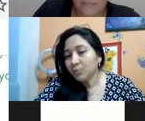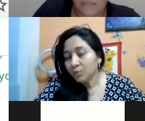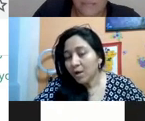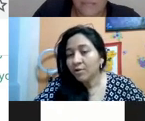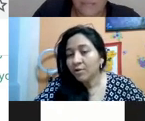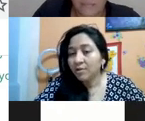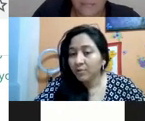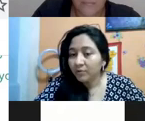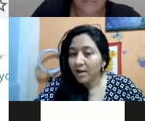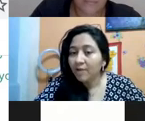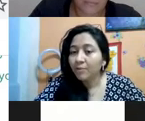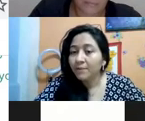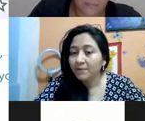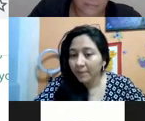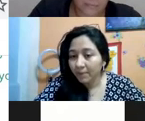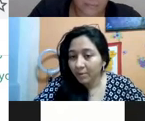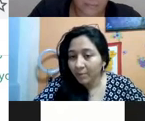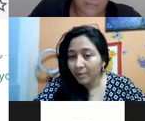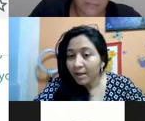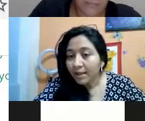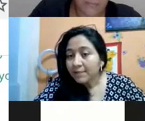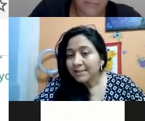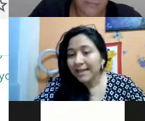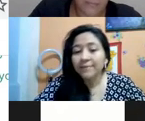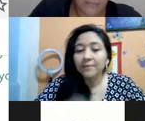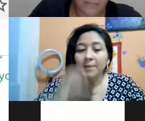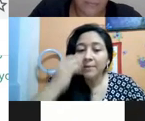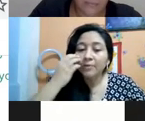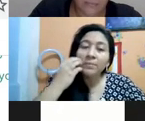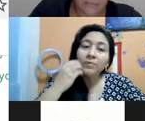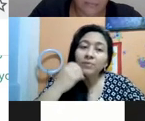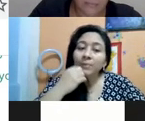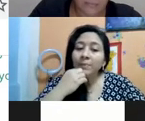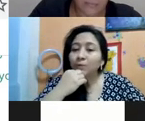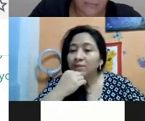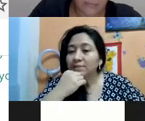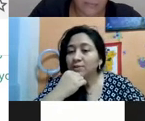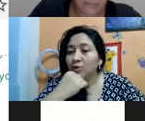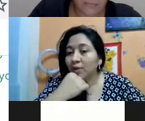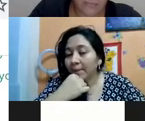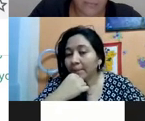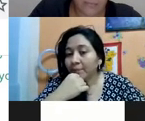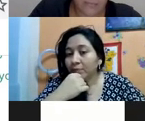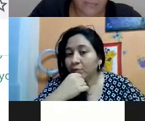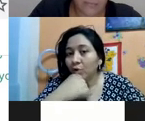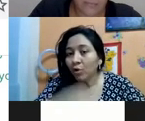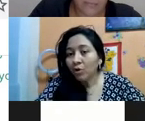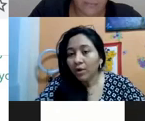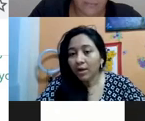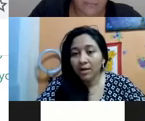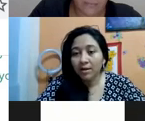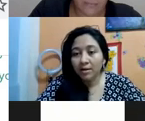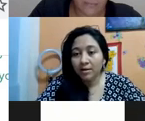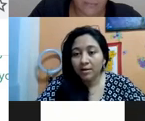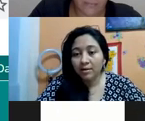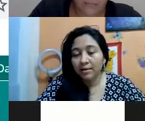secciones de usuario, editar cuestionario, vista previa. Voy a poner ya la vista previa, no de pregunta por pregunta, sino de todo